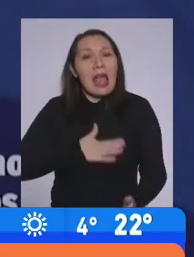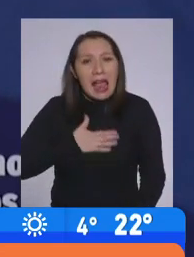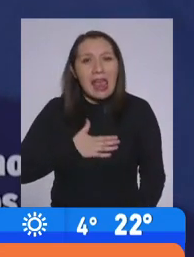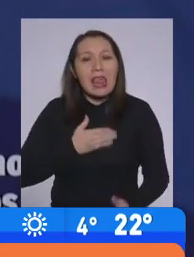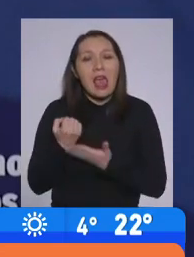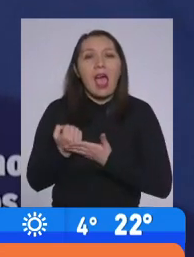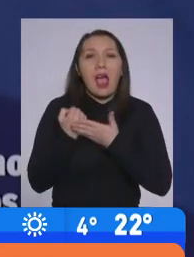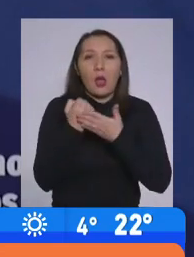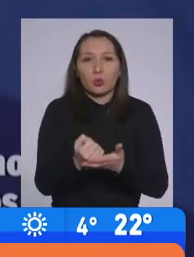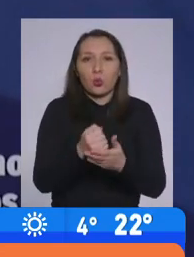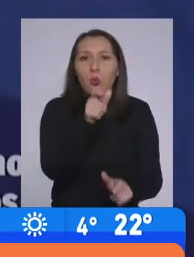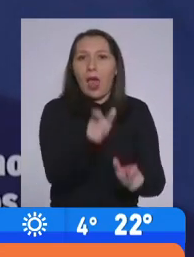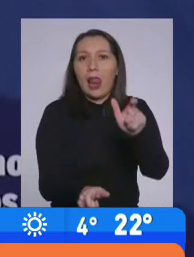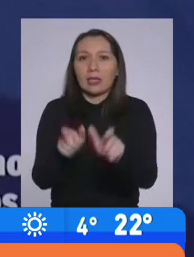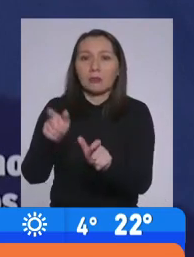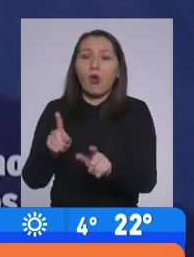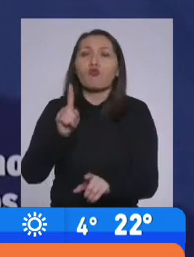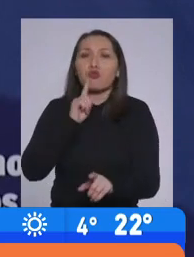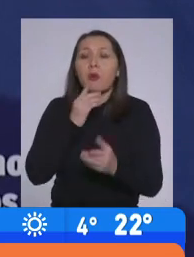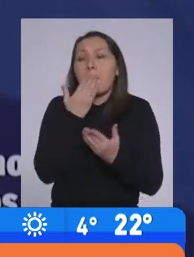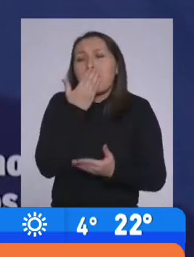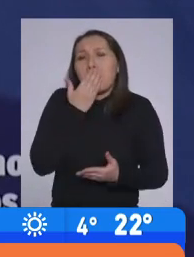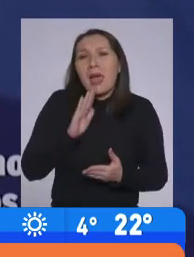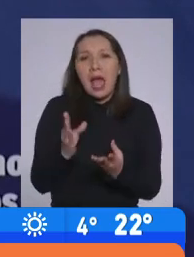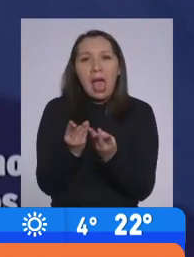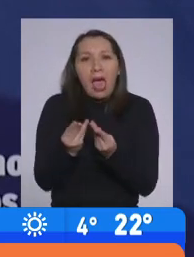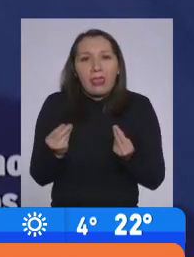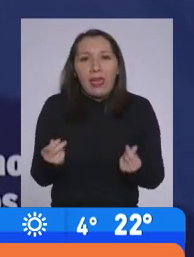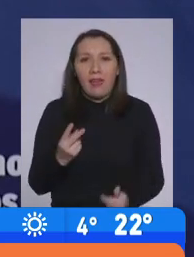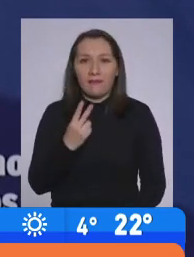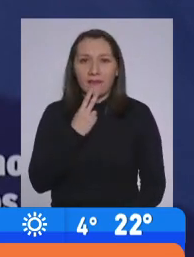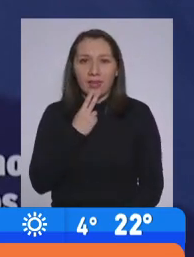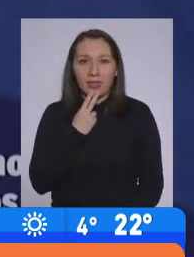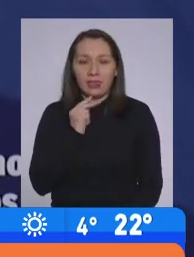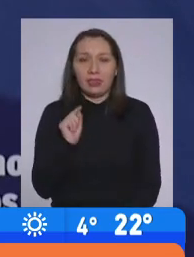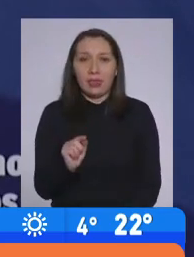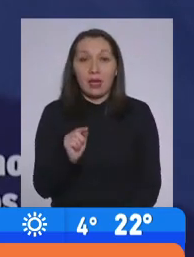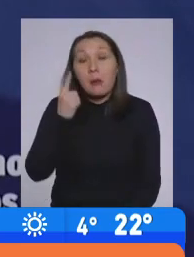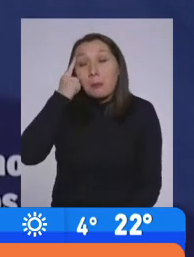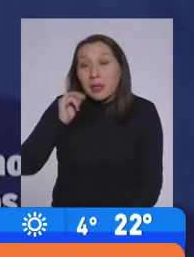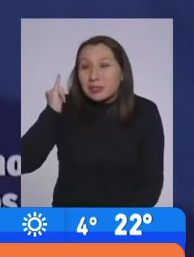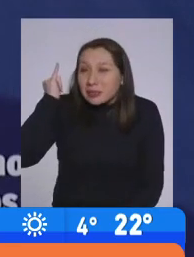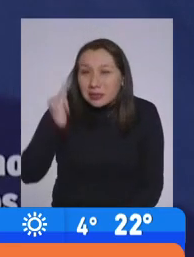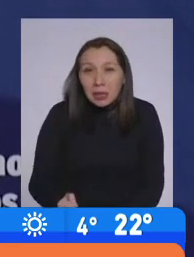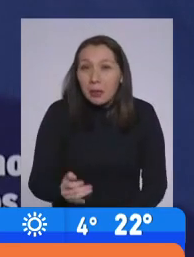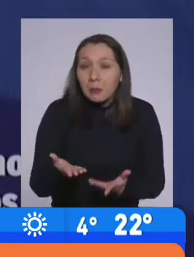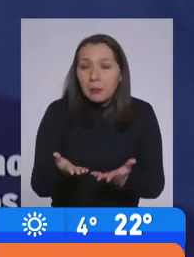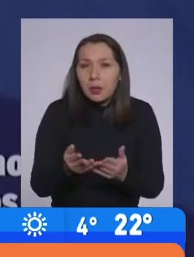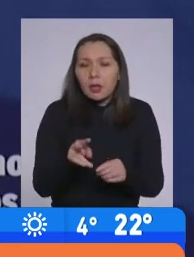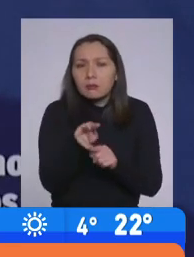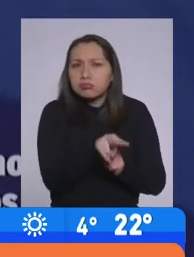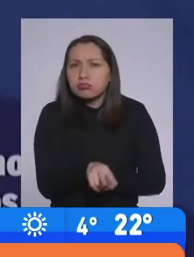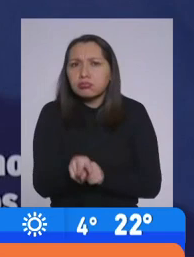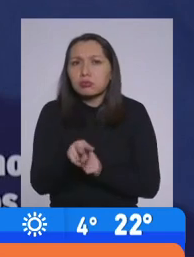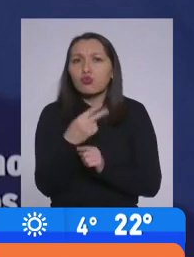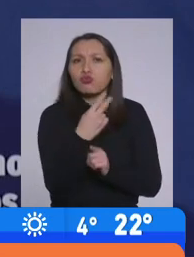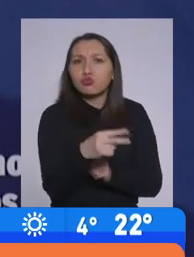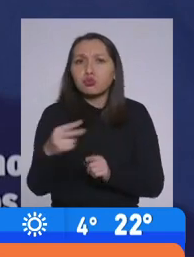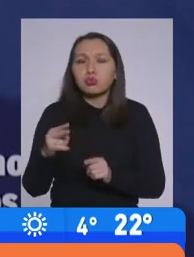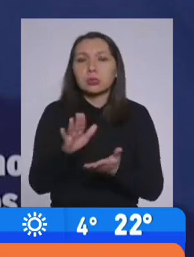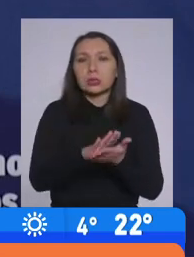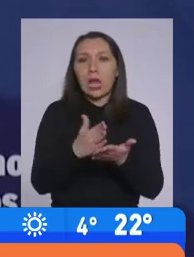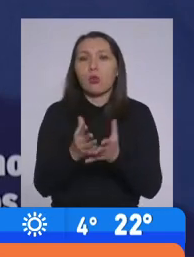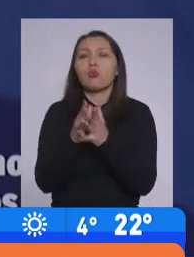es ayudar a la gente a tener una mejor calidad de vida pero siempre velando por su salud